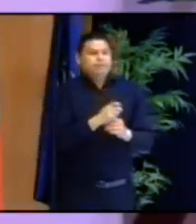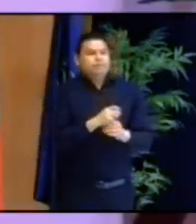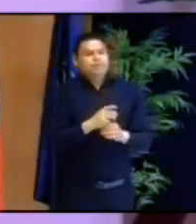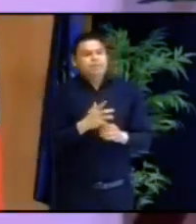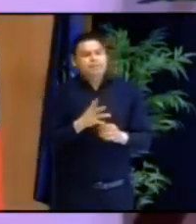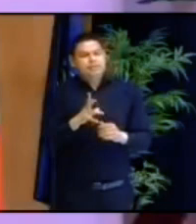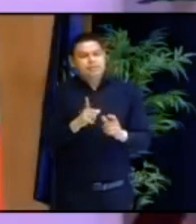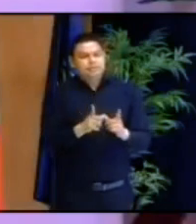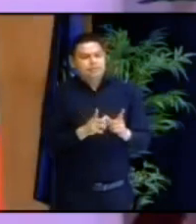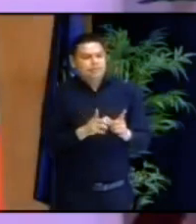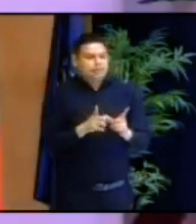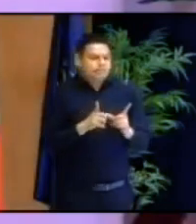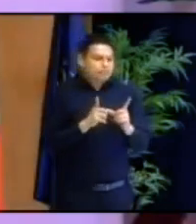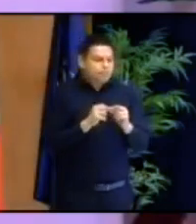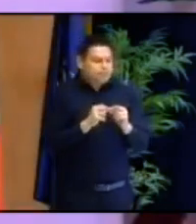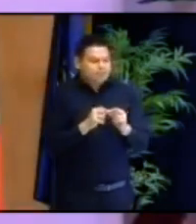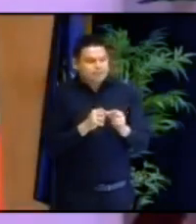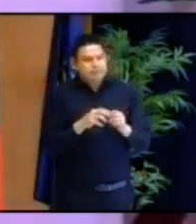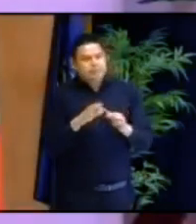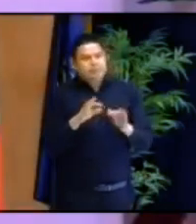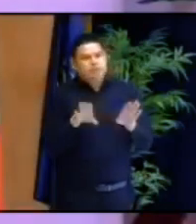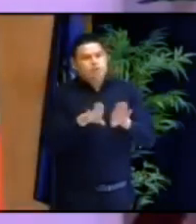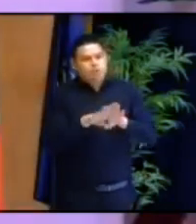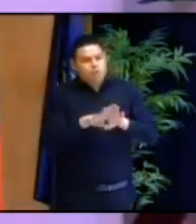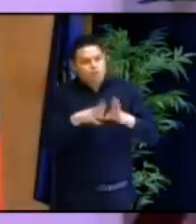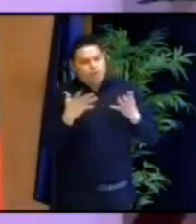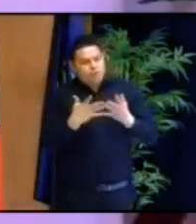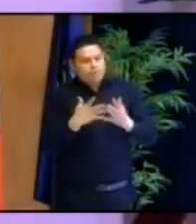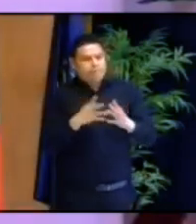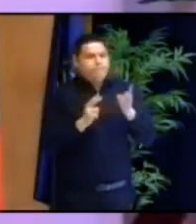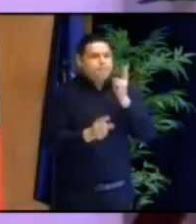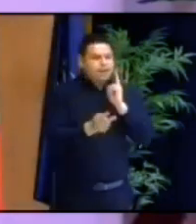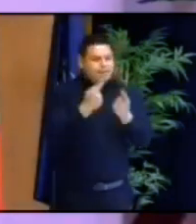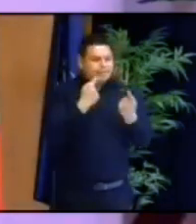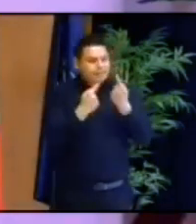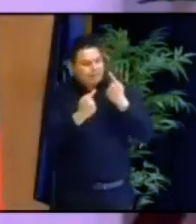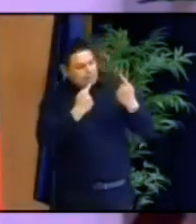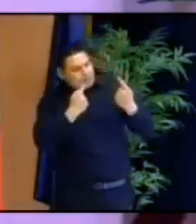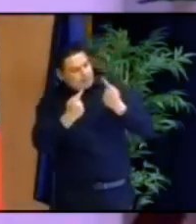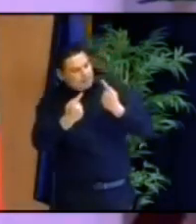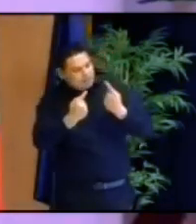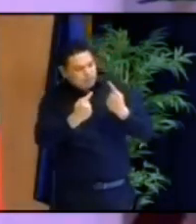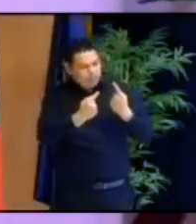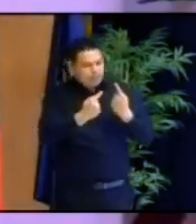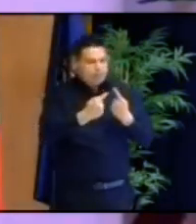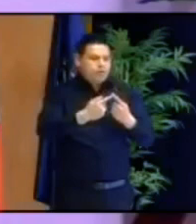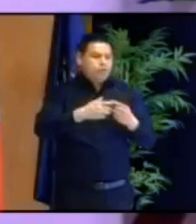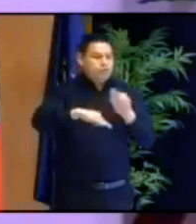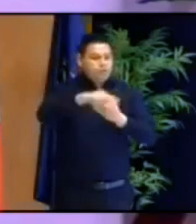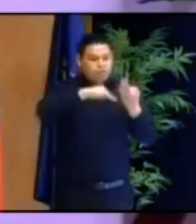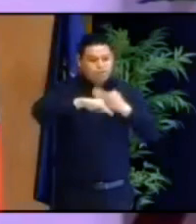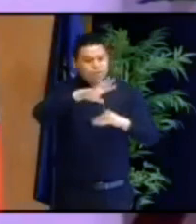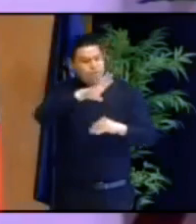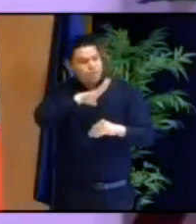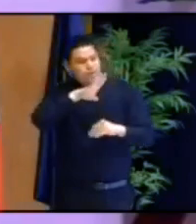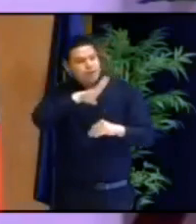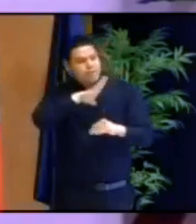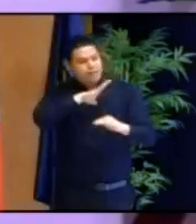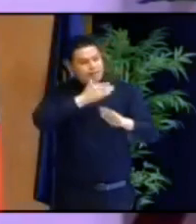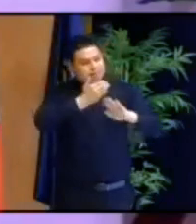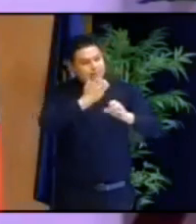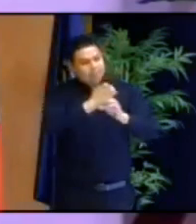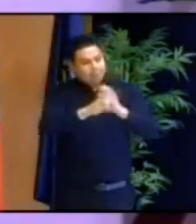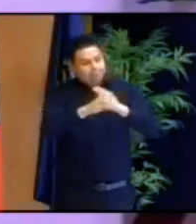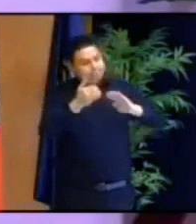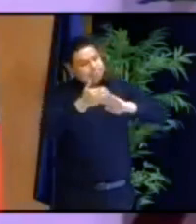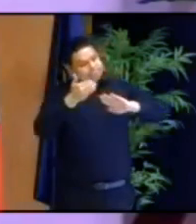solo peso, sino sencillamente renegociando todo lo que existía previamente, de ahí